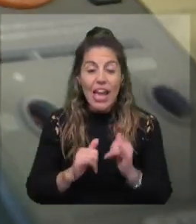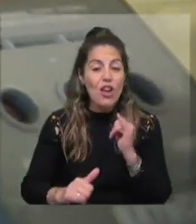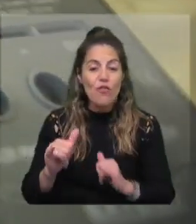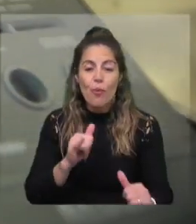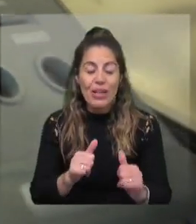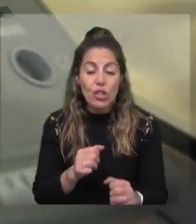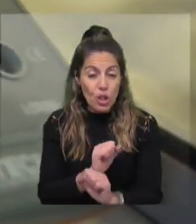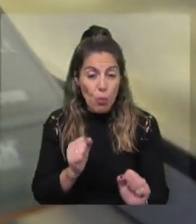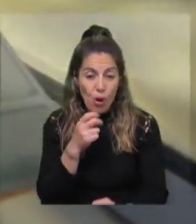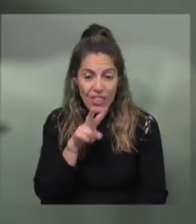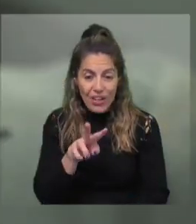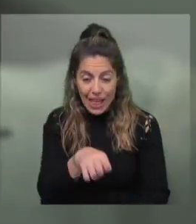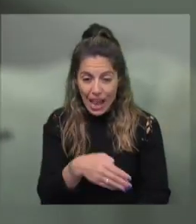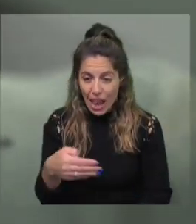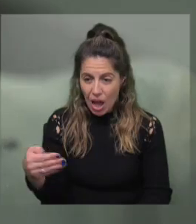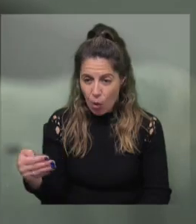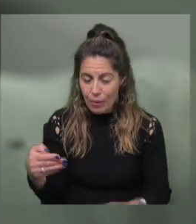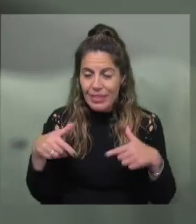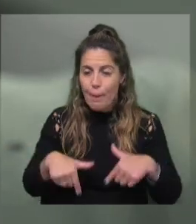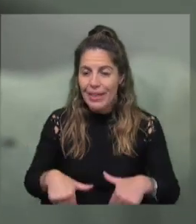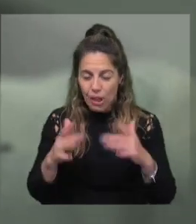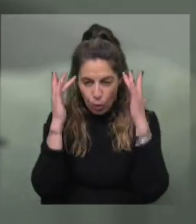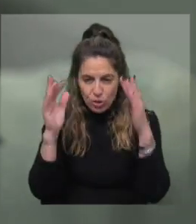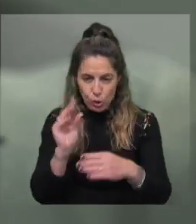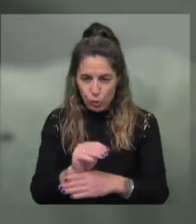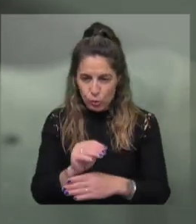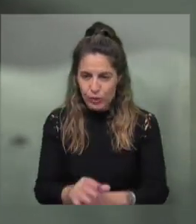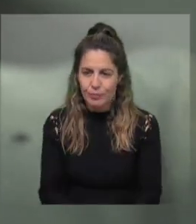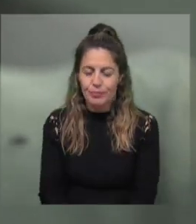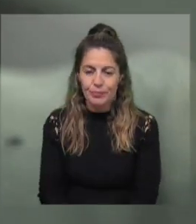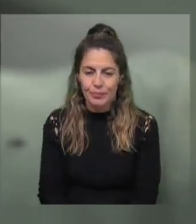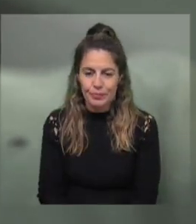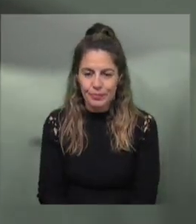está disponible en la página web del Ministerio de Educación y Cultura.